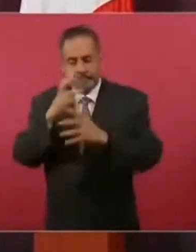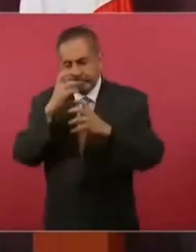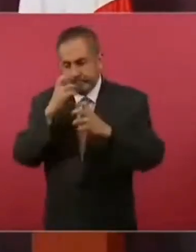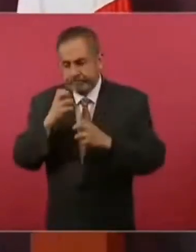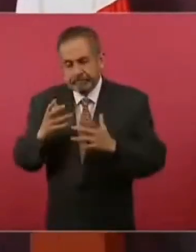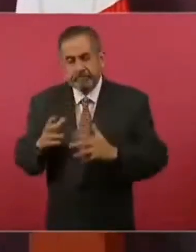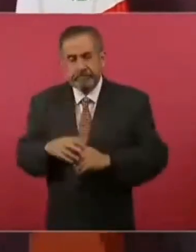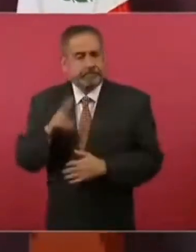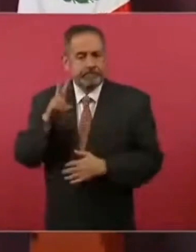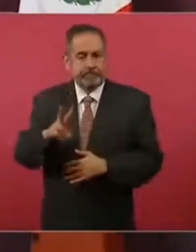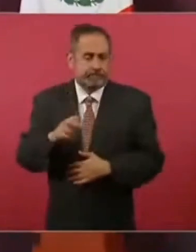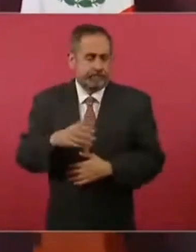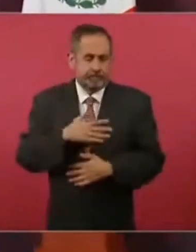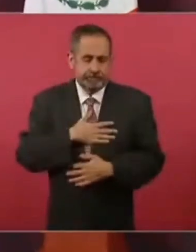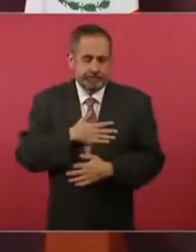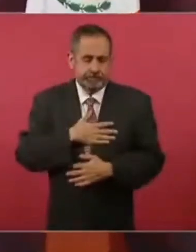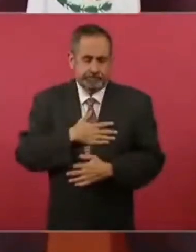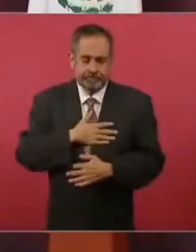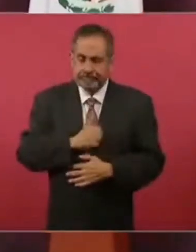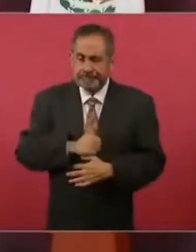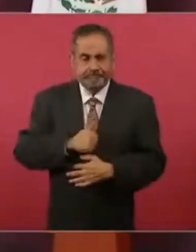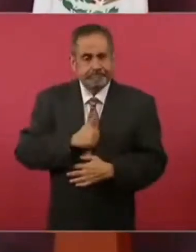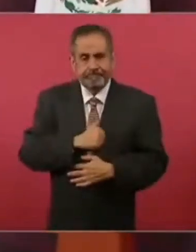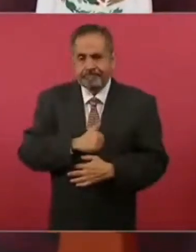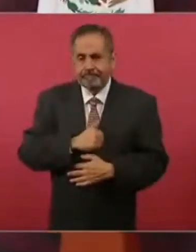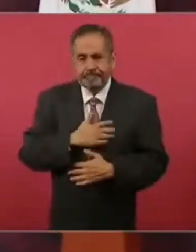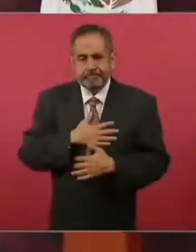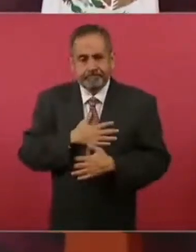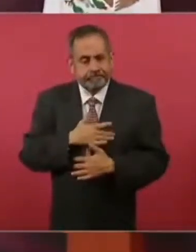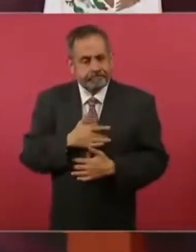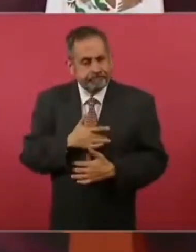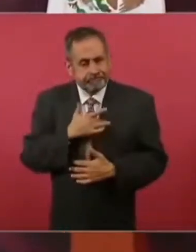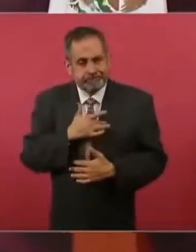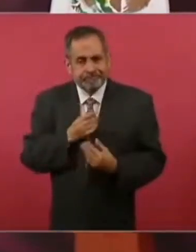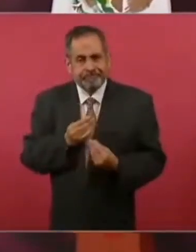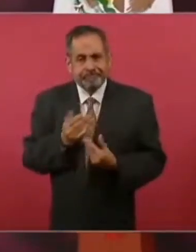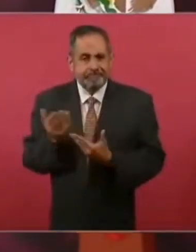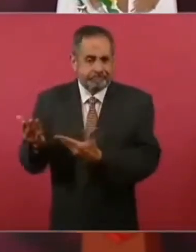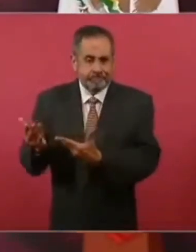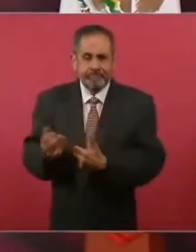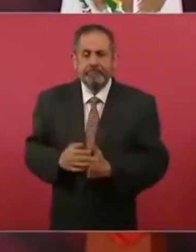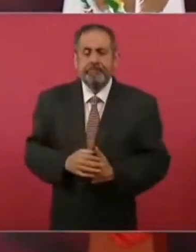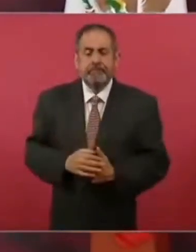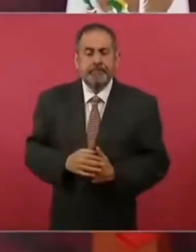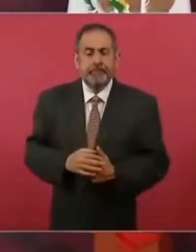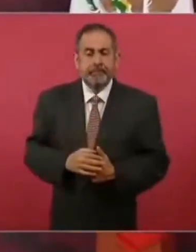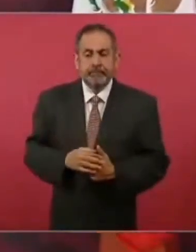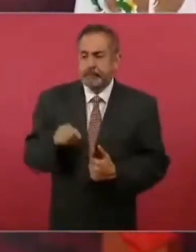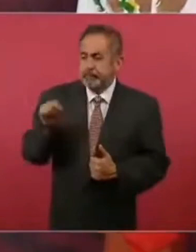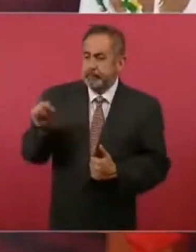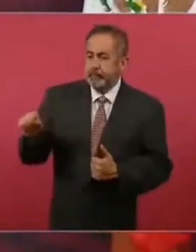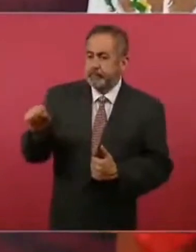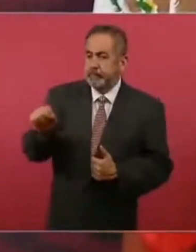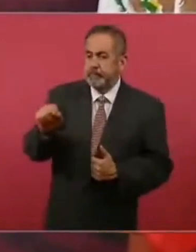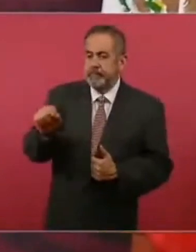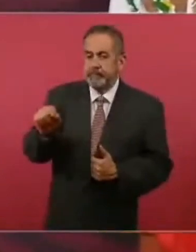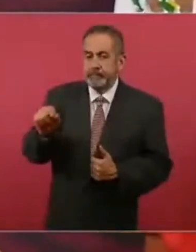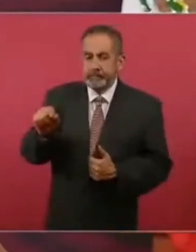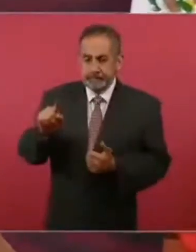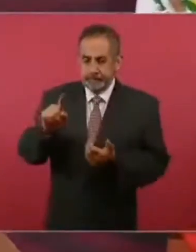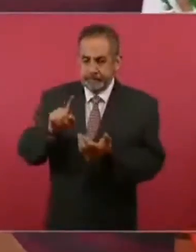Nosotros lo lamentamos mucho. Esto que está sucediendo, pues tiene